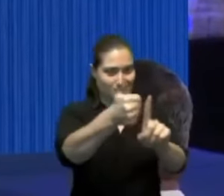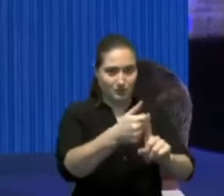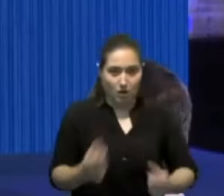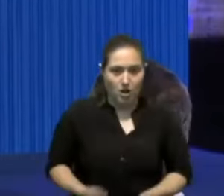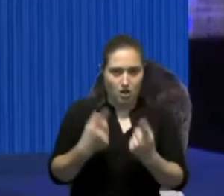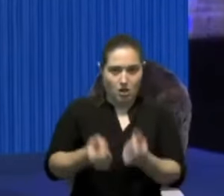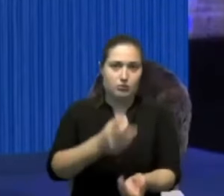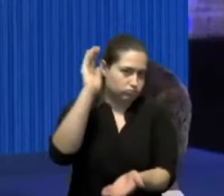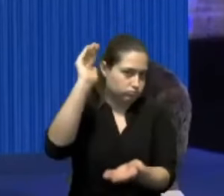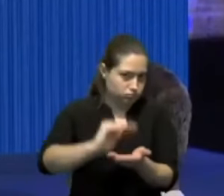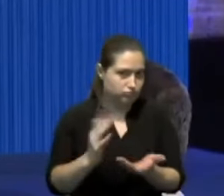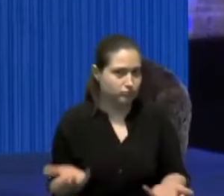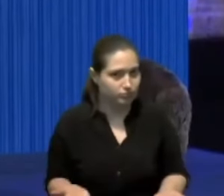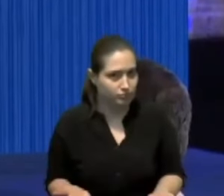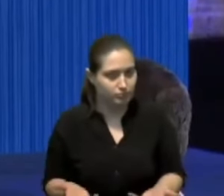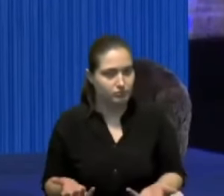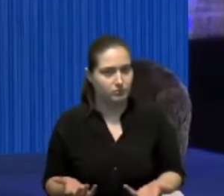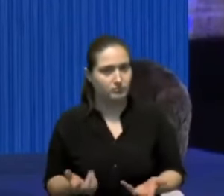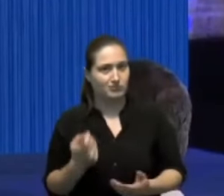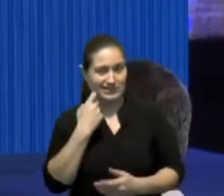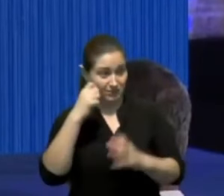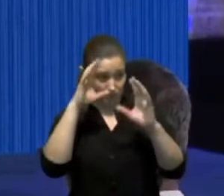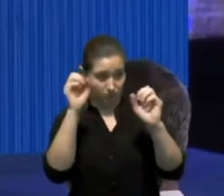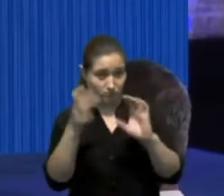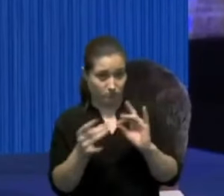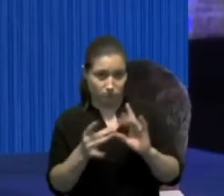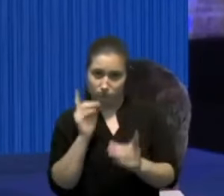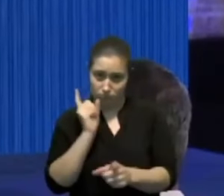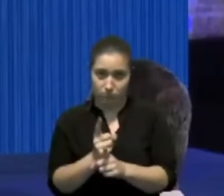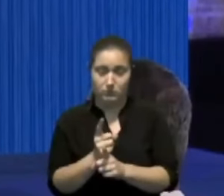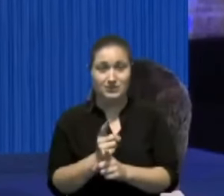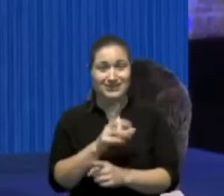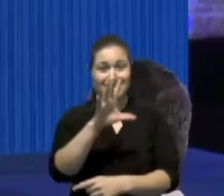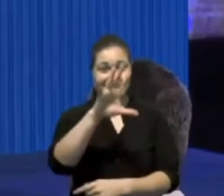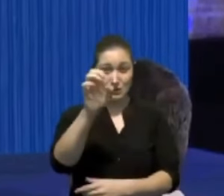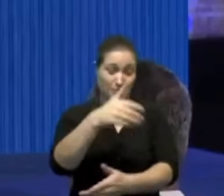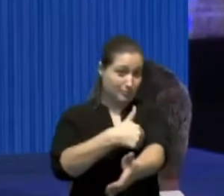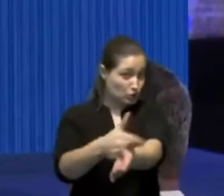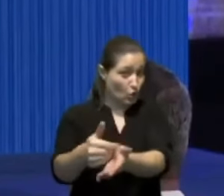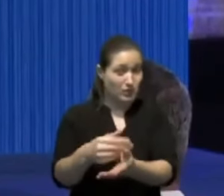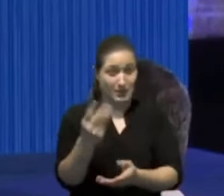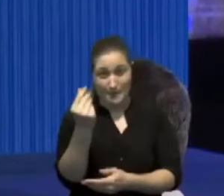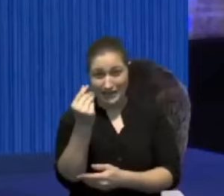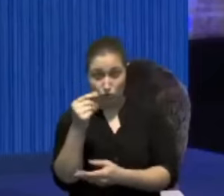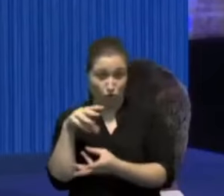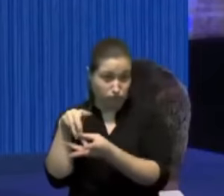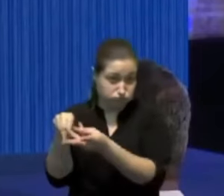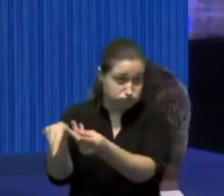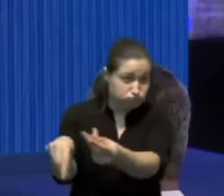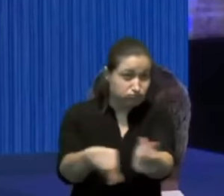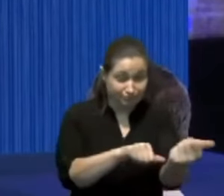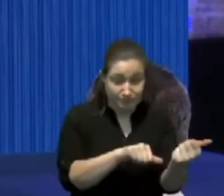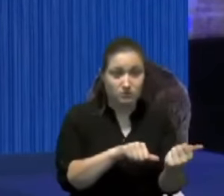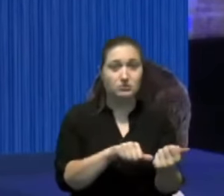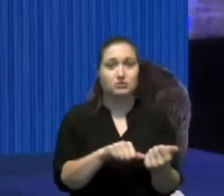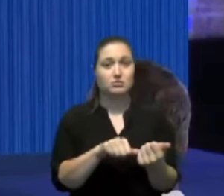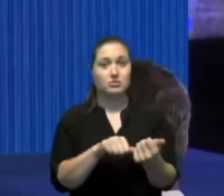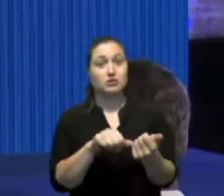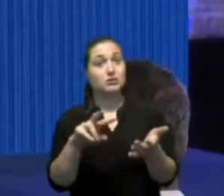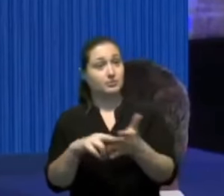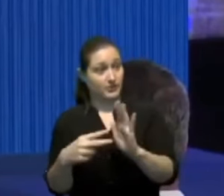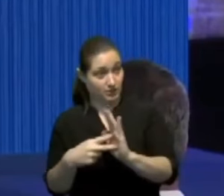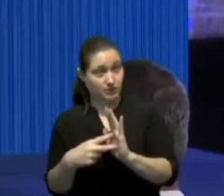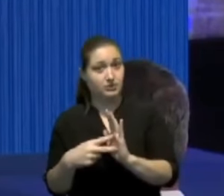el señor presidente la inversión de más de 500 millones de pesos el programa más salud yanza de vida reduce